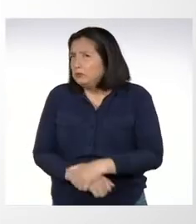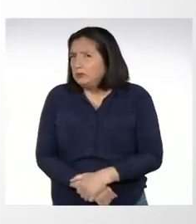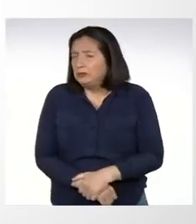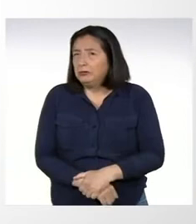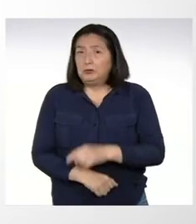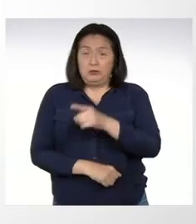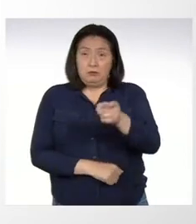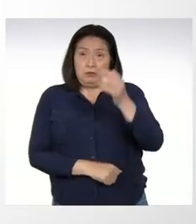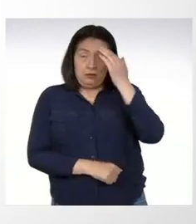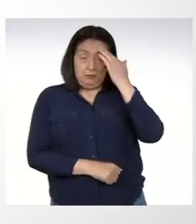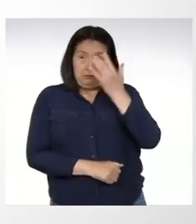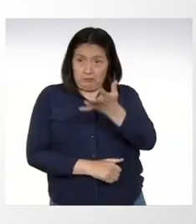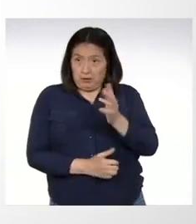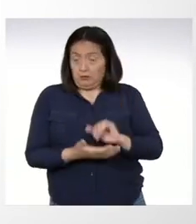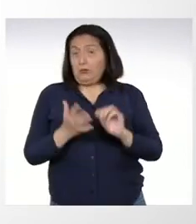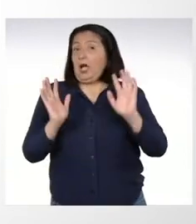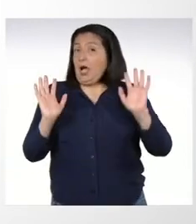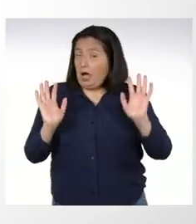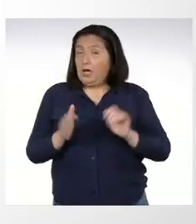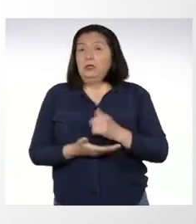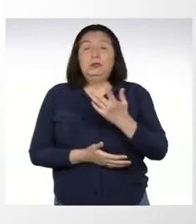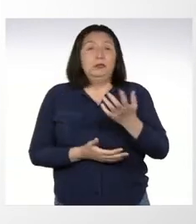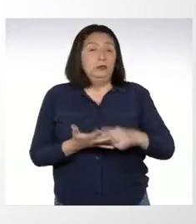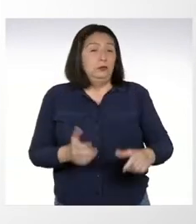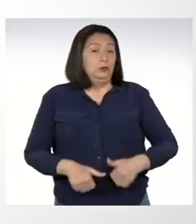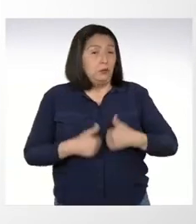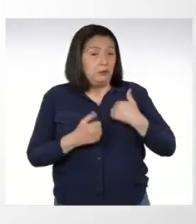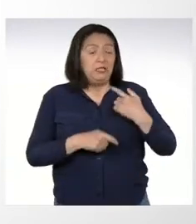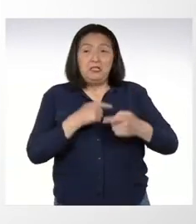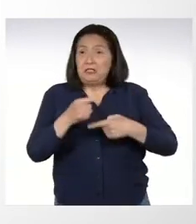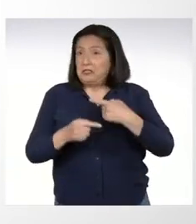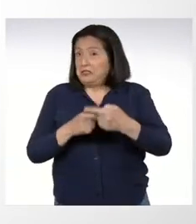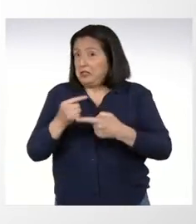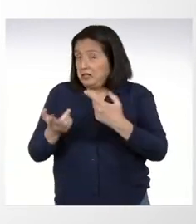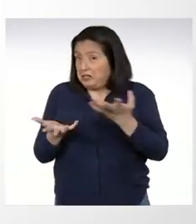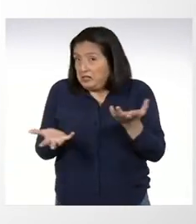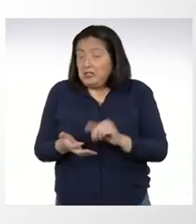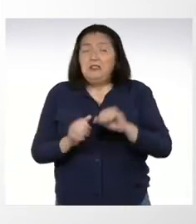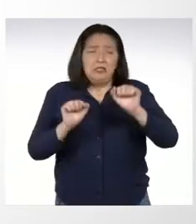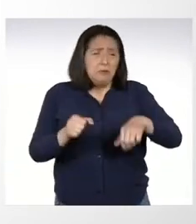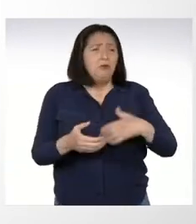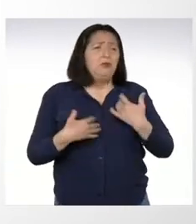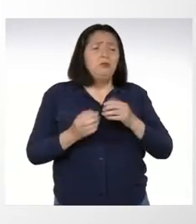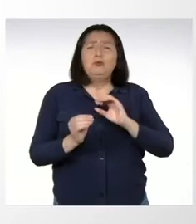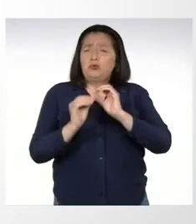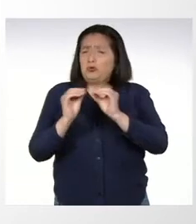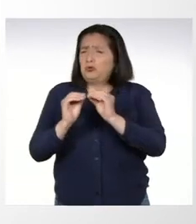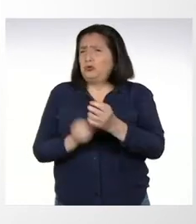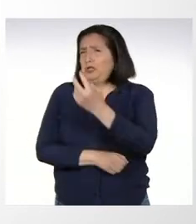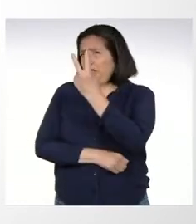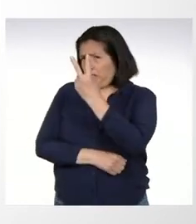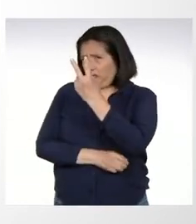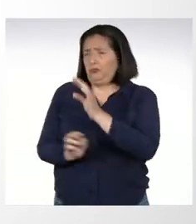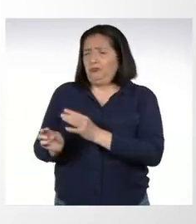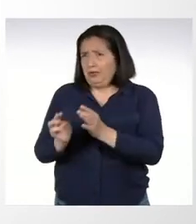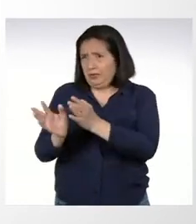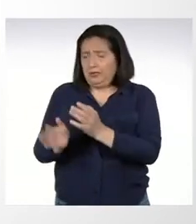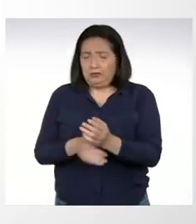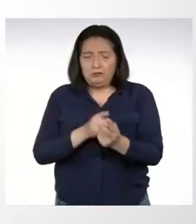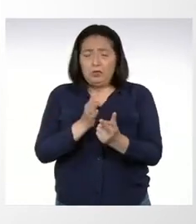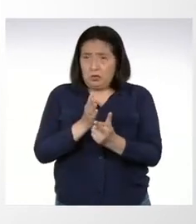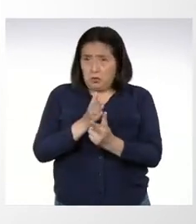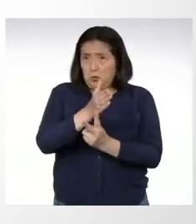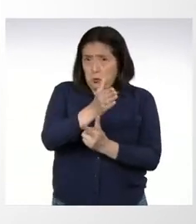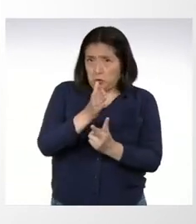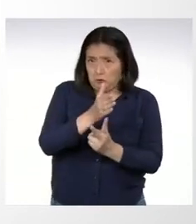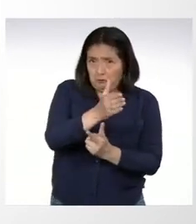Como hemos visto, hay situaciones en nuestra vida cotidiana que podemos resolver de dos maneras.